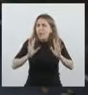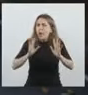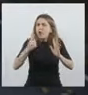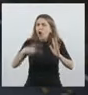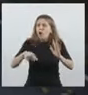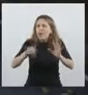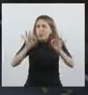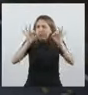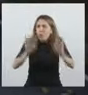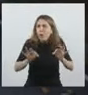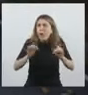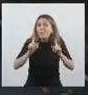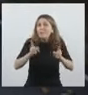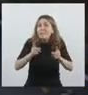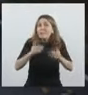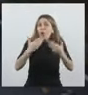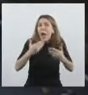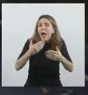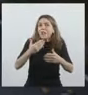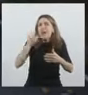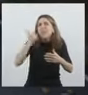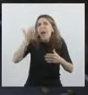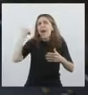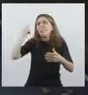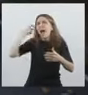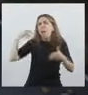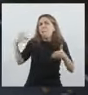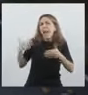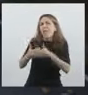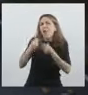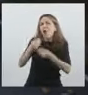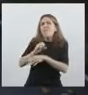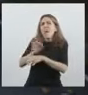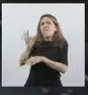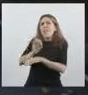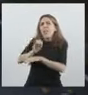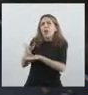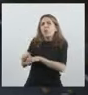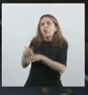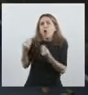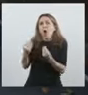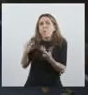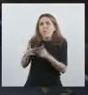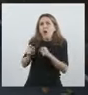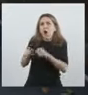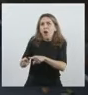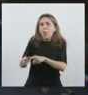ya hemos aprendido acerca del comportamiento del virus y acerca de cuáles son las